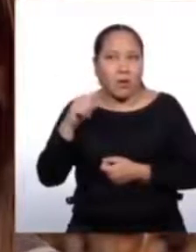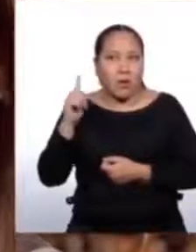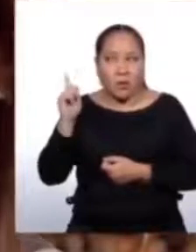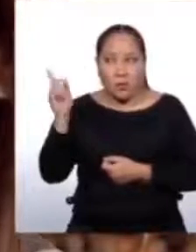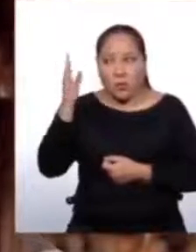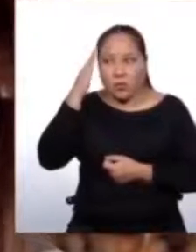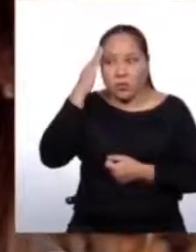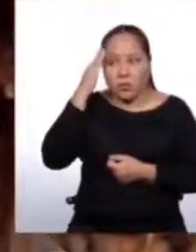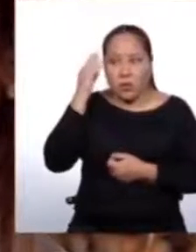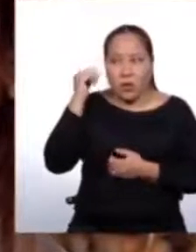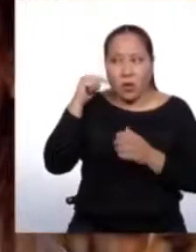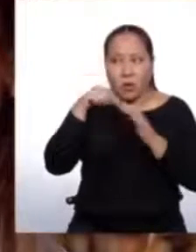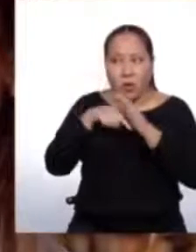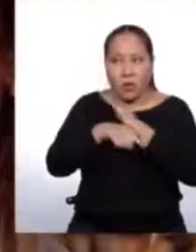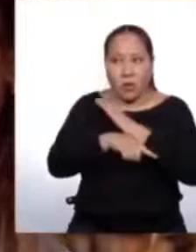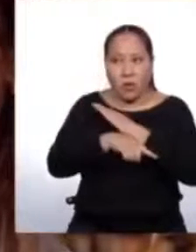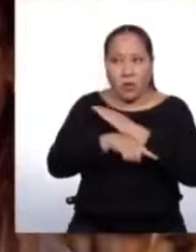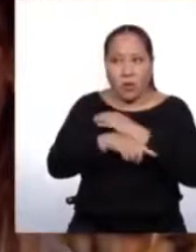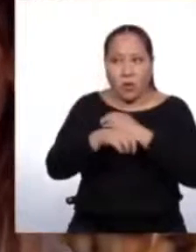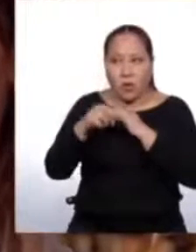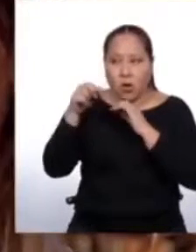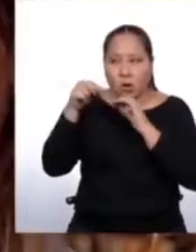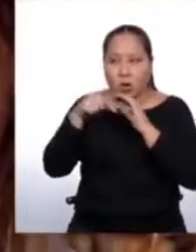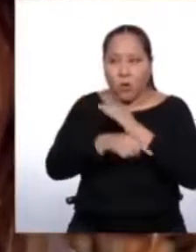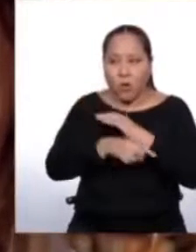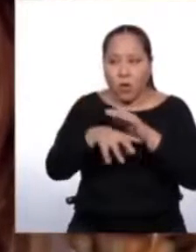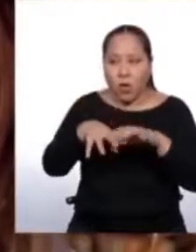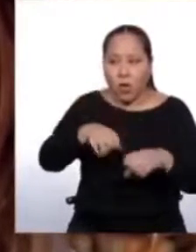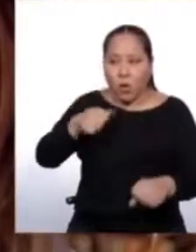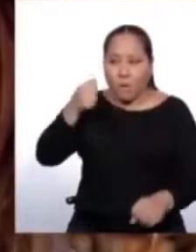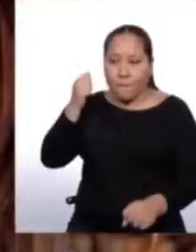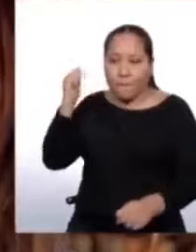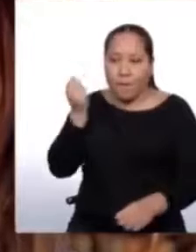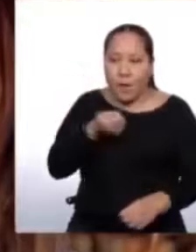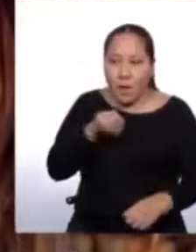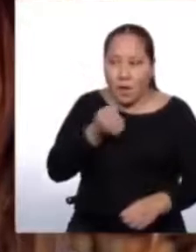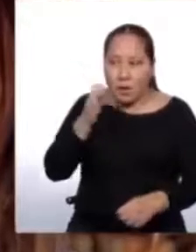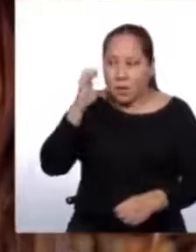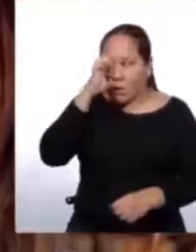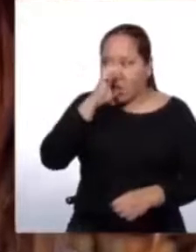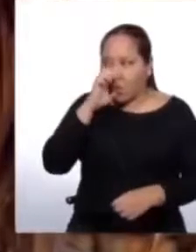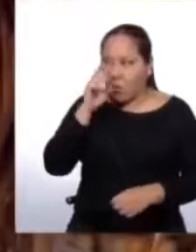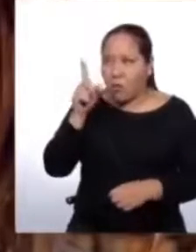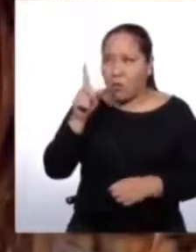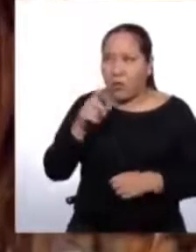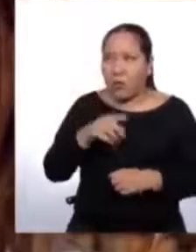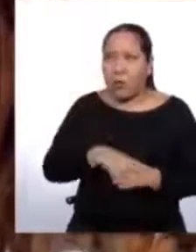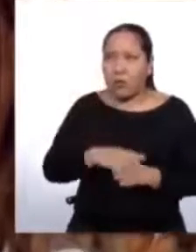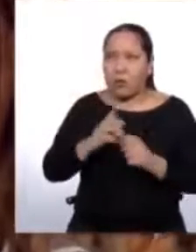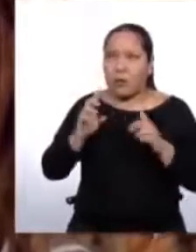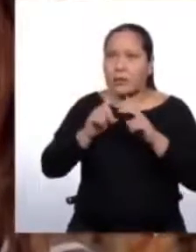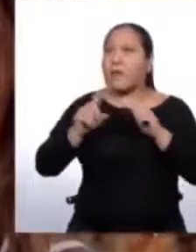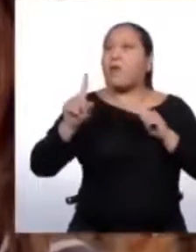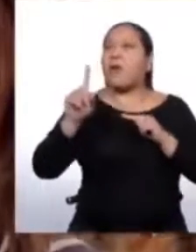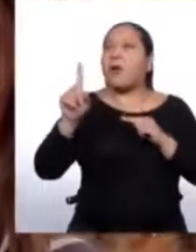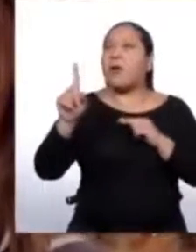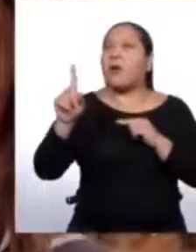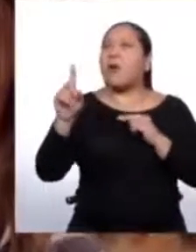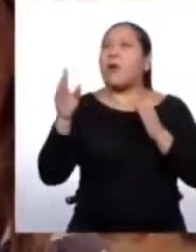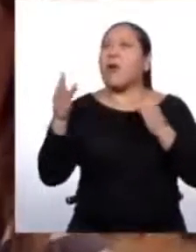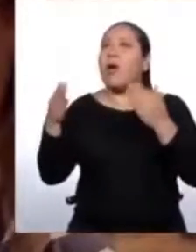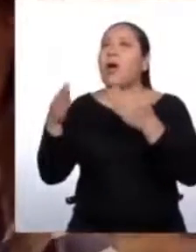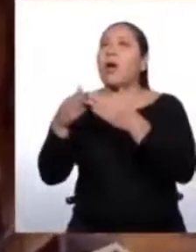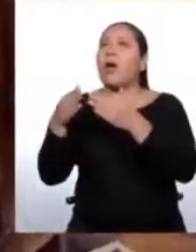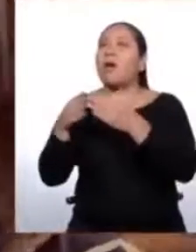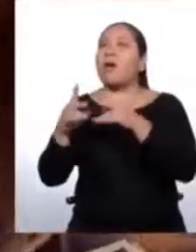que lo mataron. Lo mataron de un bastonazo en la estación de Praga. Y dicho esto, se retiró hacia el ángulo de donde